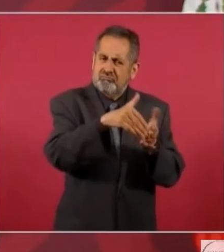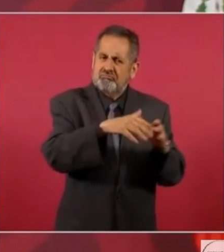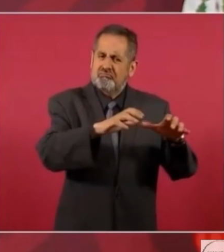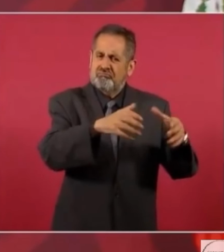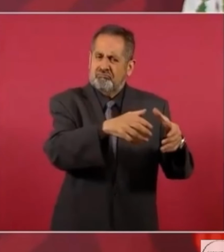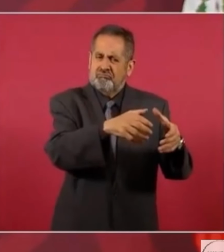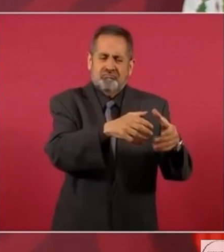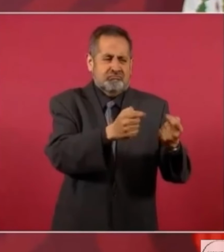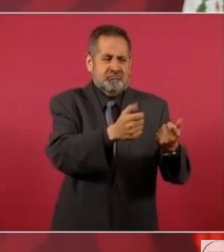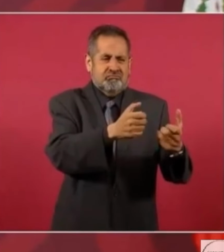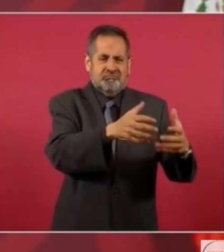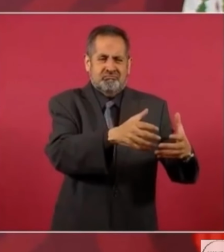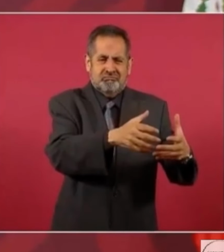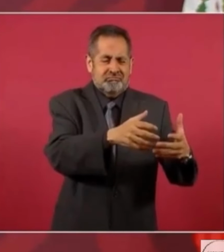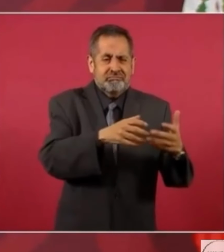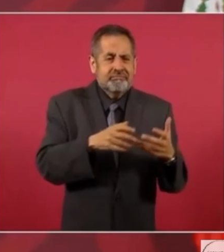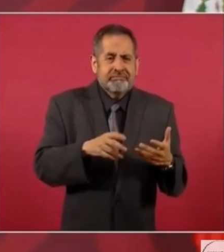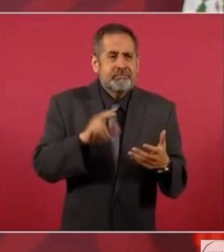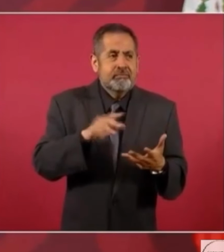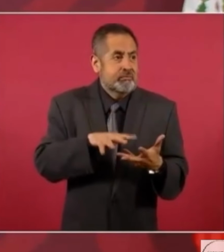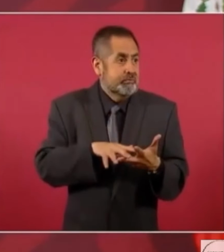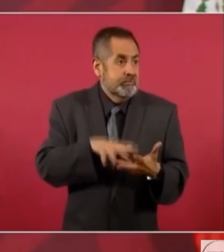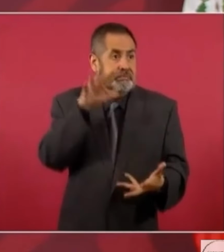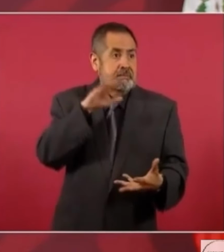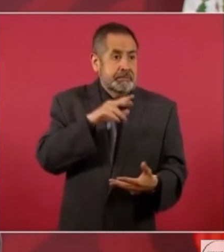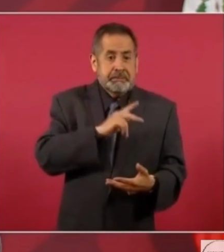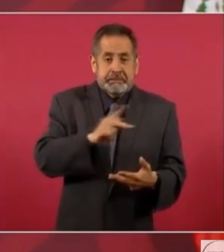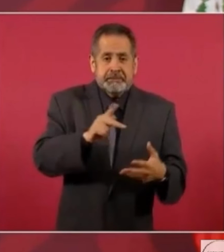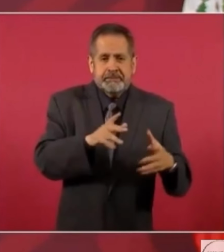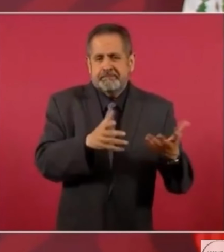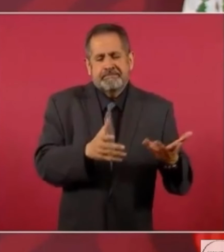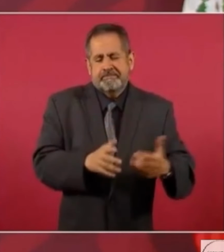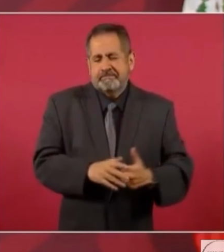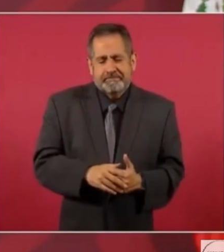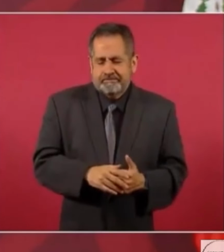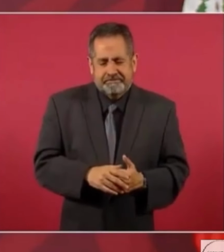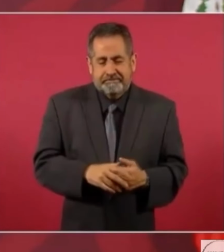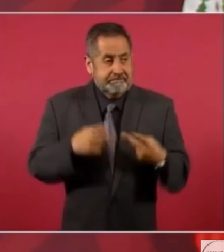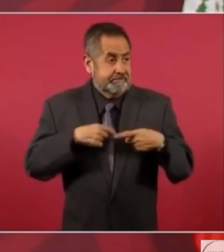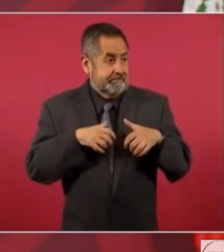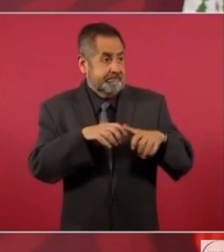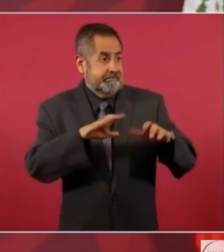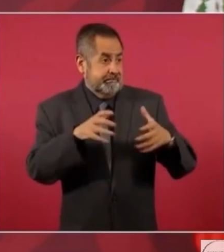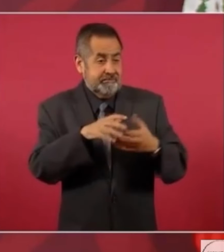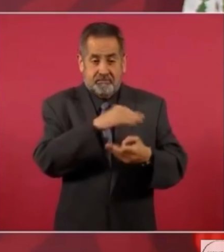pero no es la mayoría del pueblo.